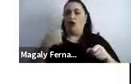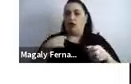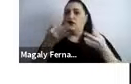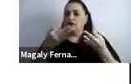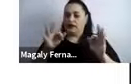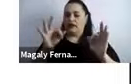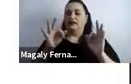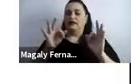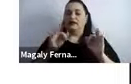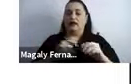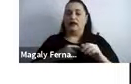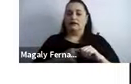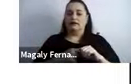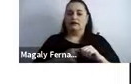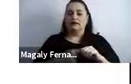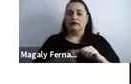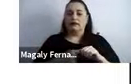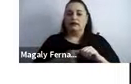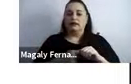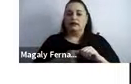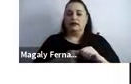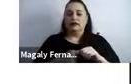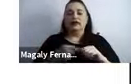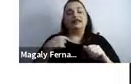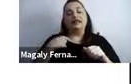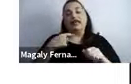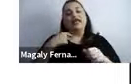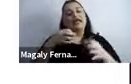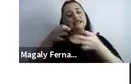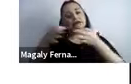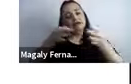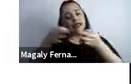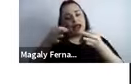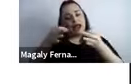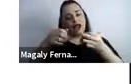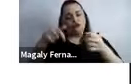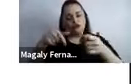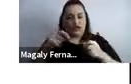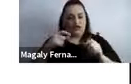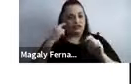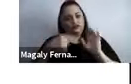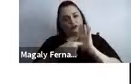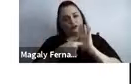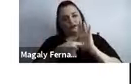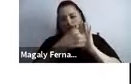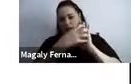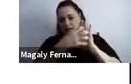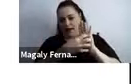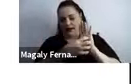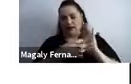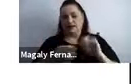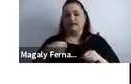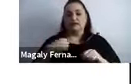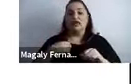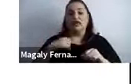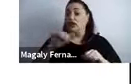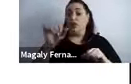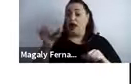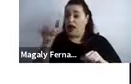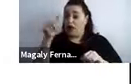pues argumentar a lo largo de estas diapositivas. como otras veces siempre